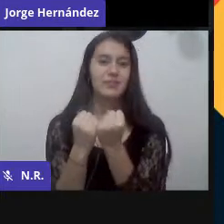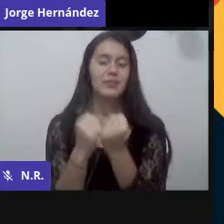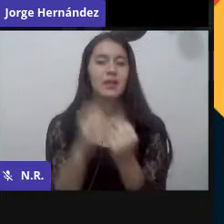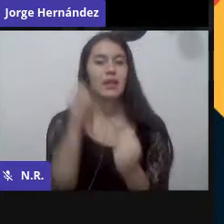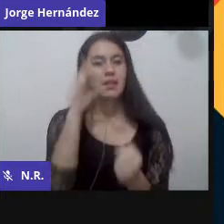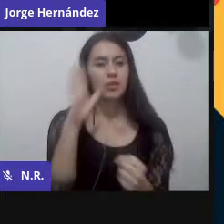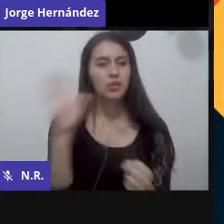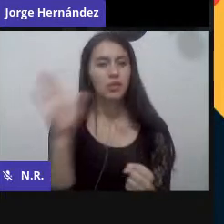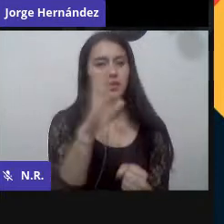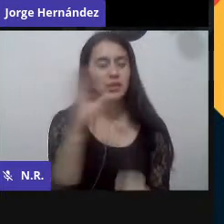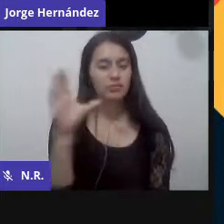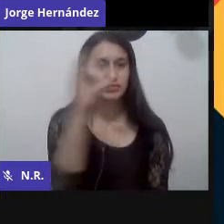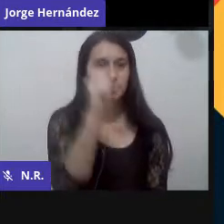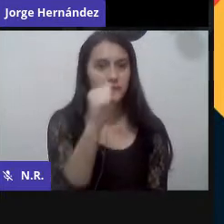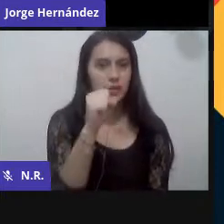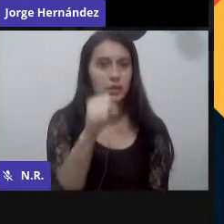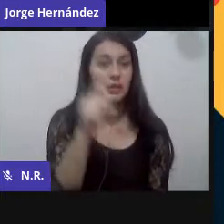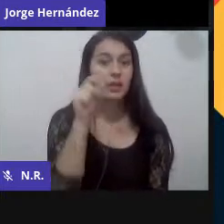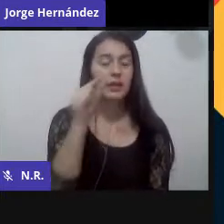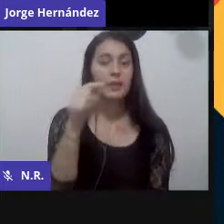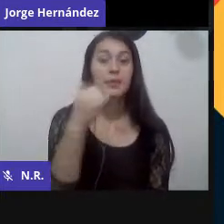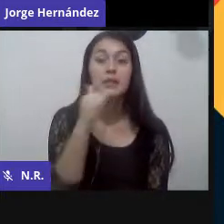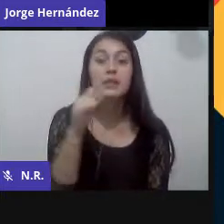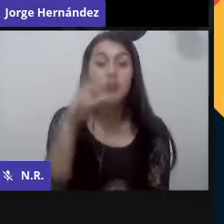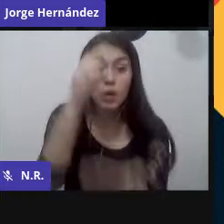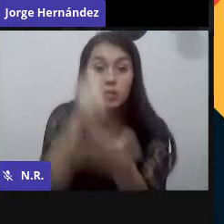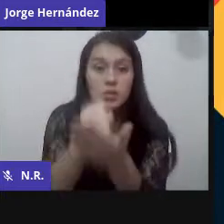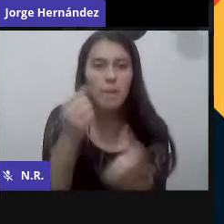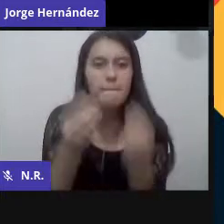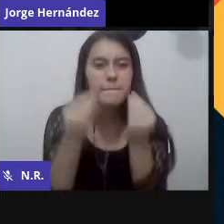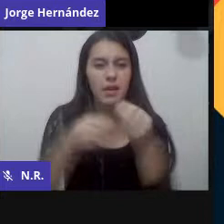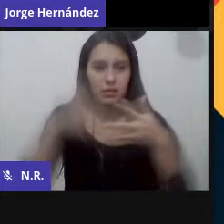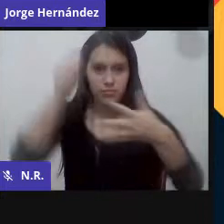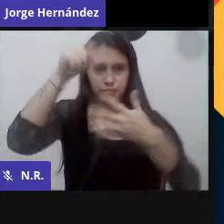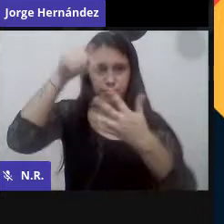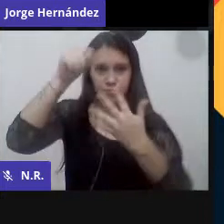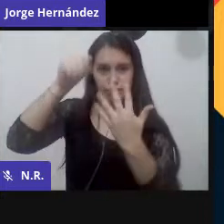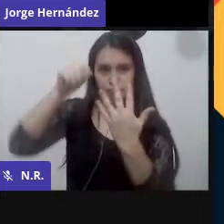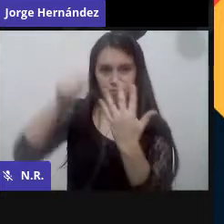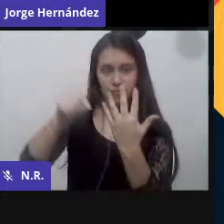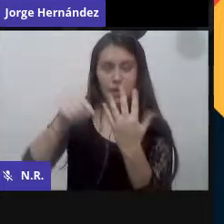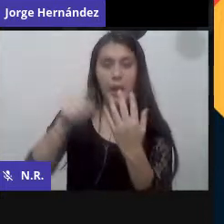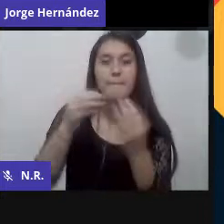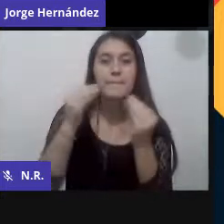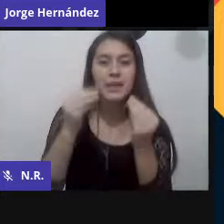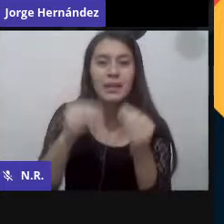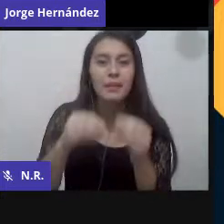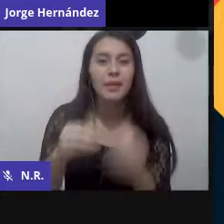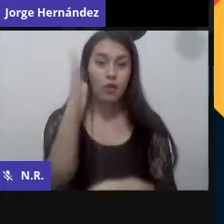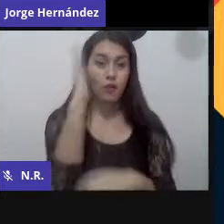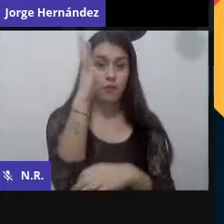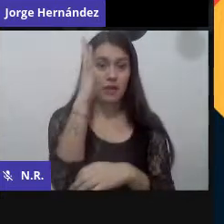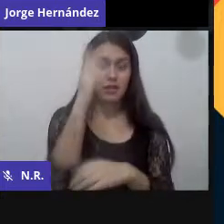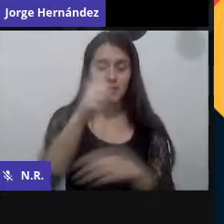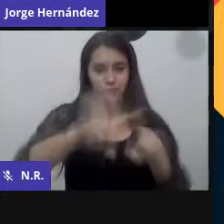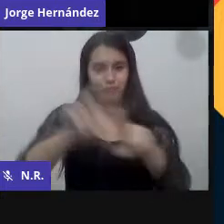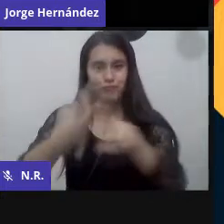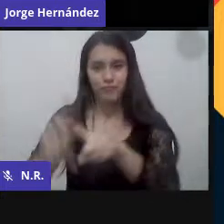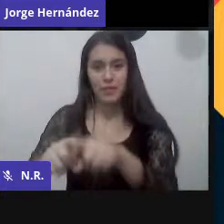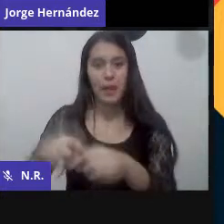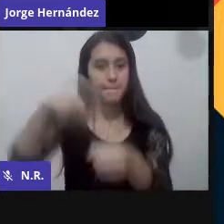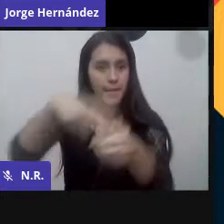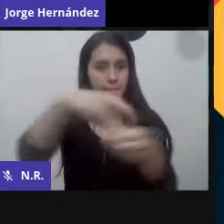Messenger e Instagram tienen una opción para crear unas salas y hacer unas conferencias con varios usuarios. Entonces,